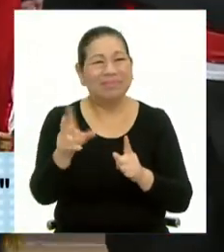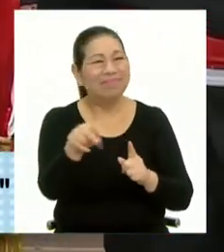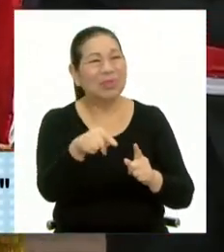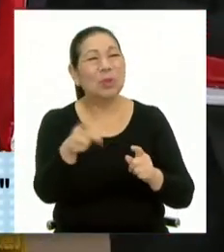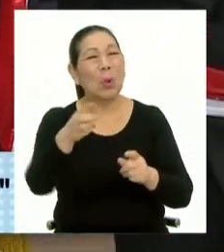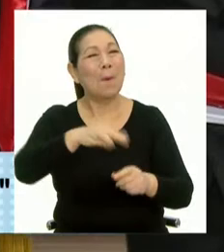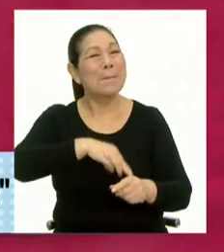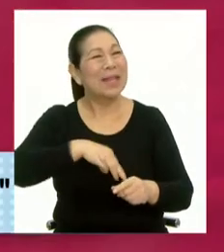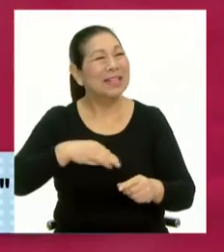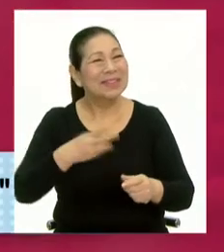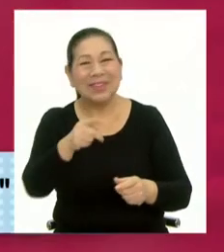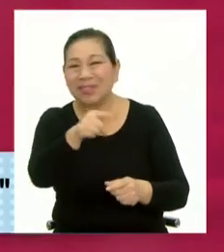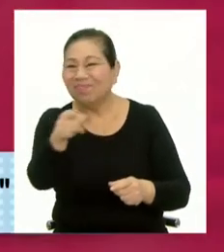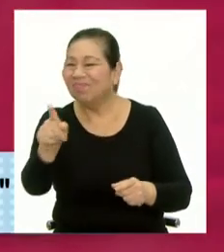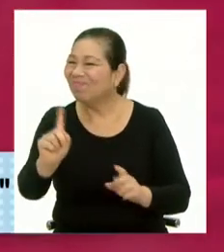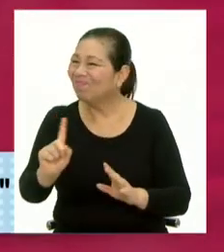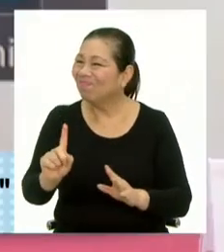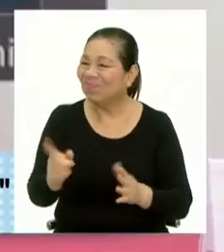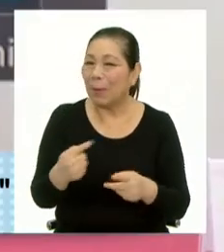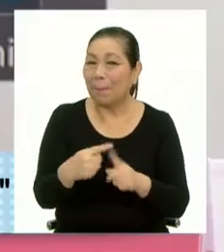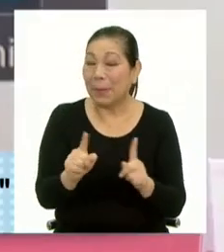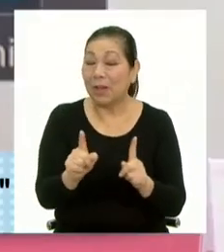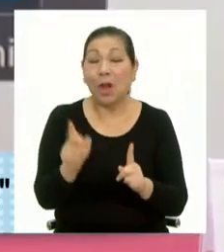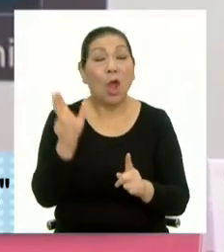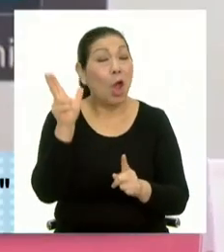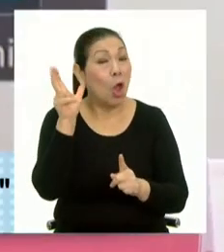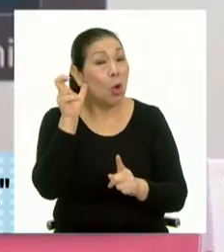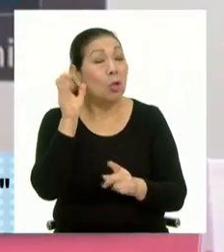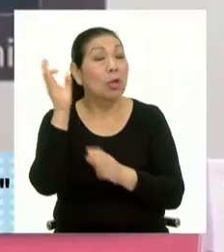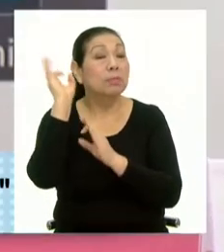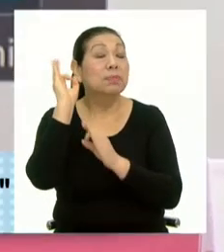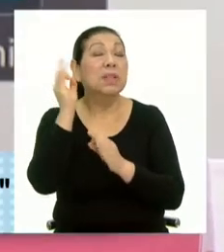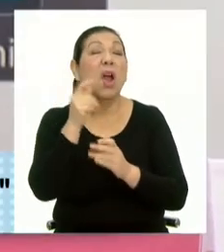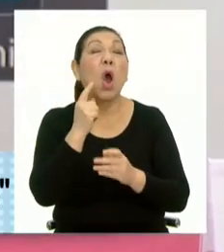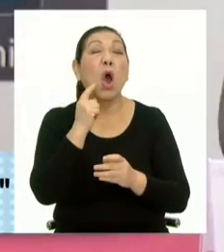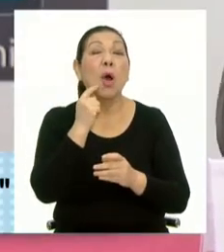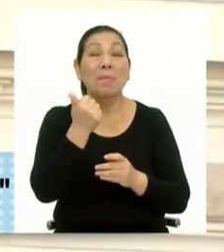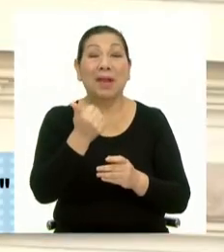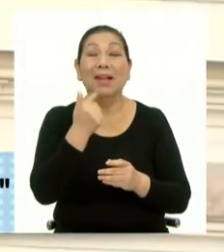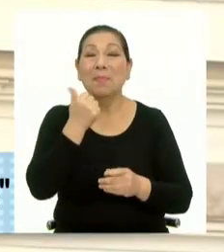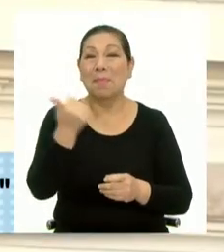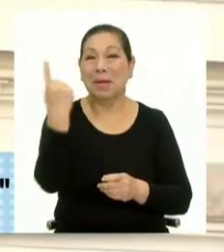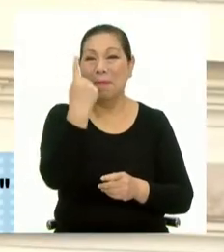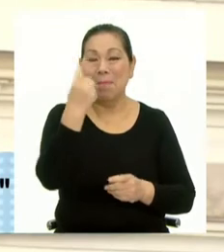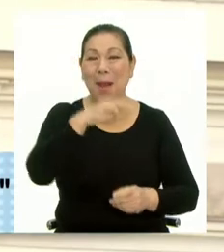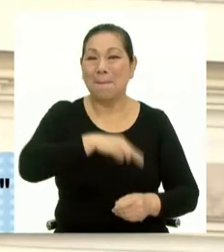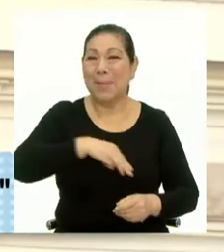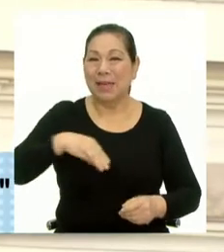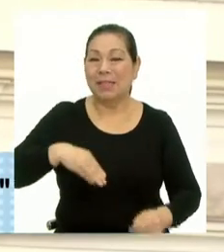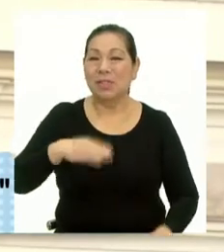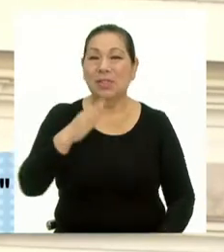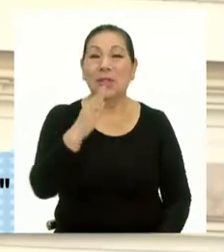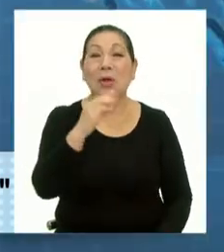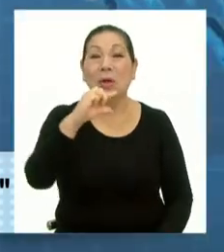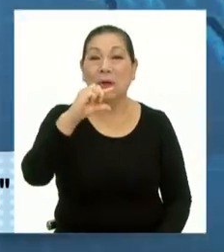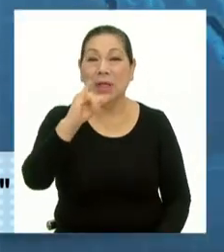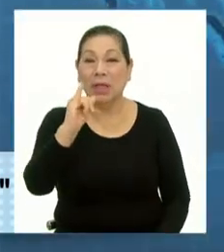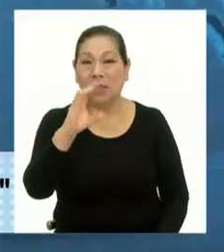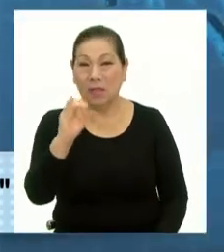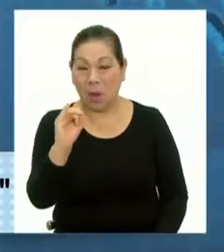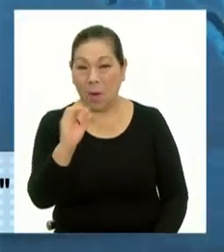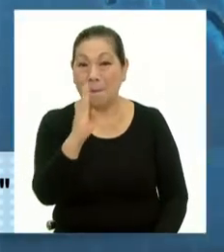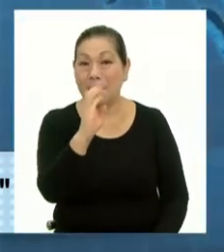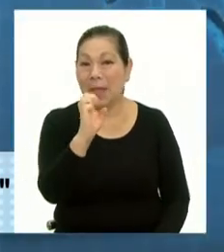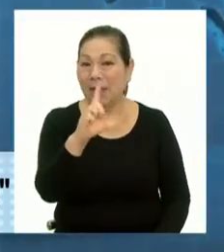través de las encuestas. No obstante, escucharán la exposición de Guido Bellido ante el Pleno y su bancada tomará la decisión.